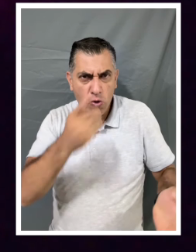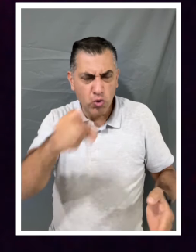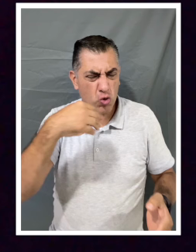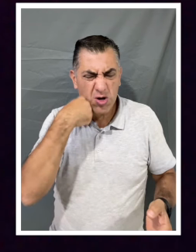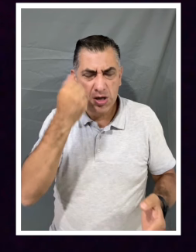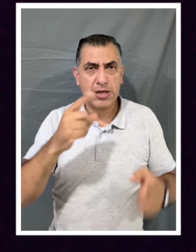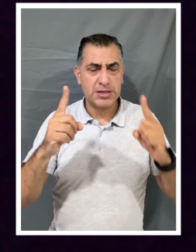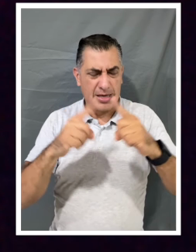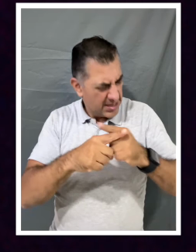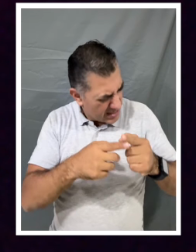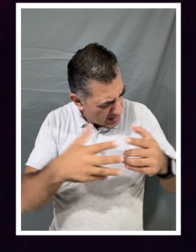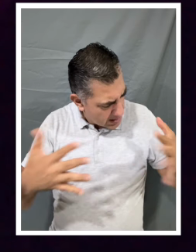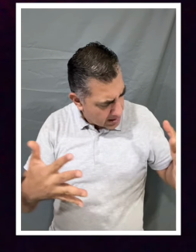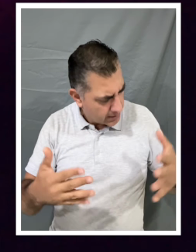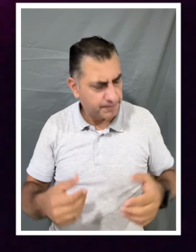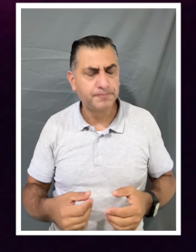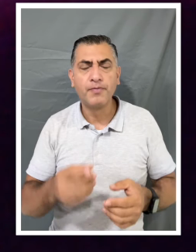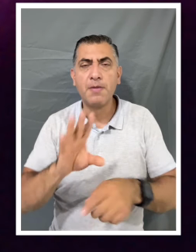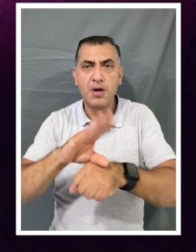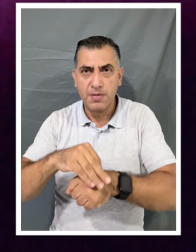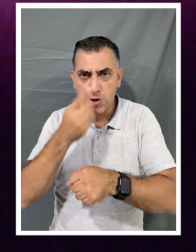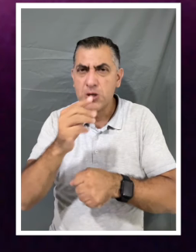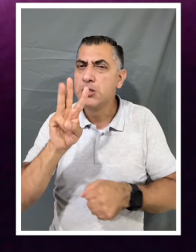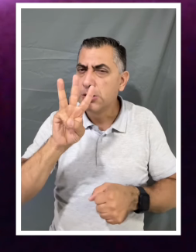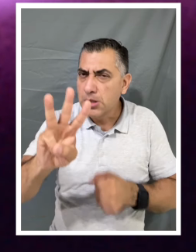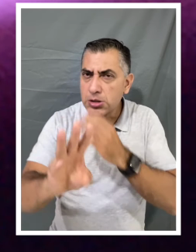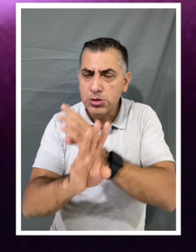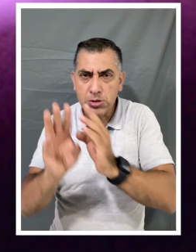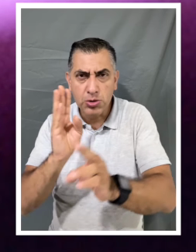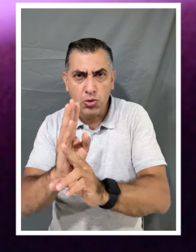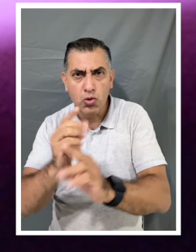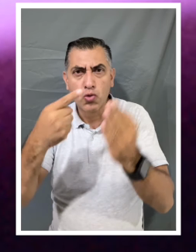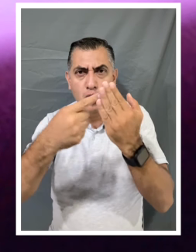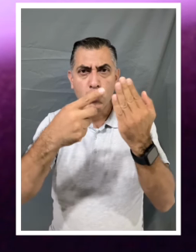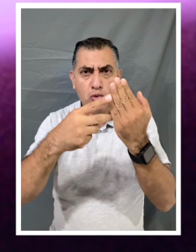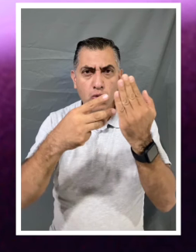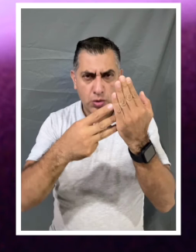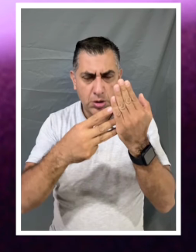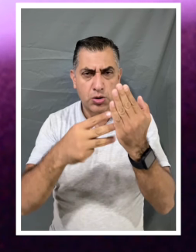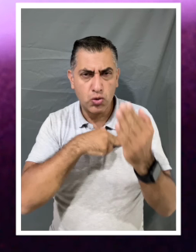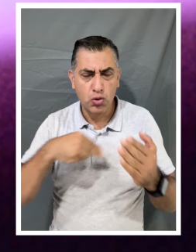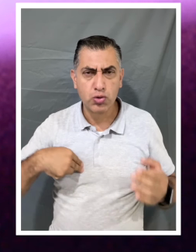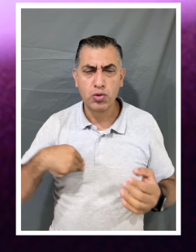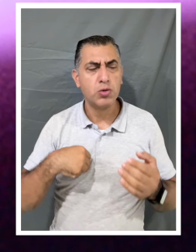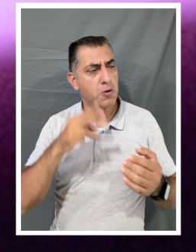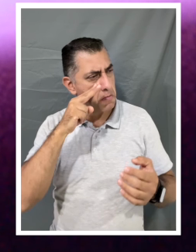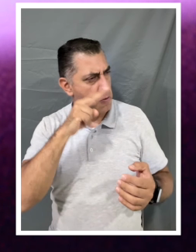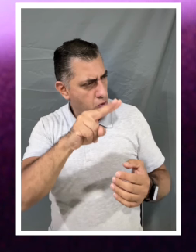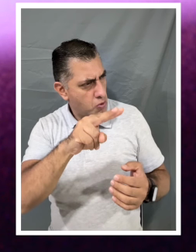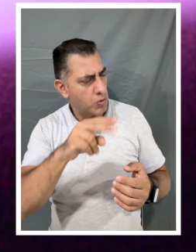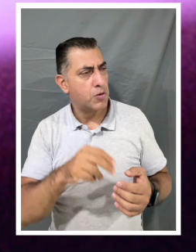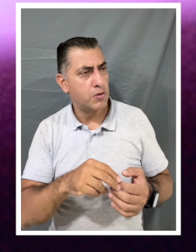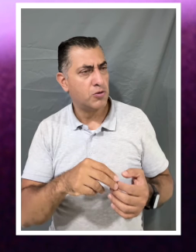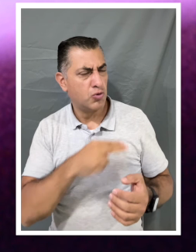queremos seguir siendo una gran iglesia te voy a compartir hoy tres rasgos de organización y tres rasgos que tenemos que Tom tomar en cuenta